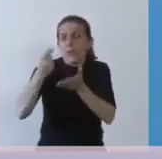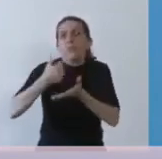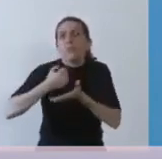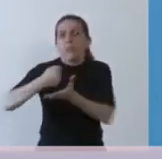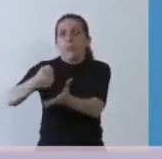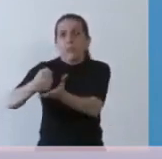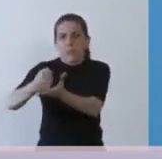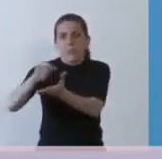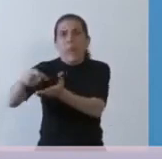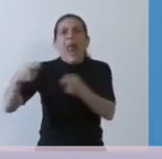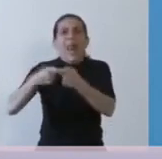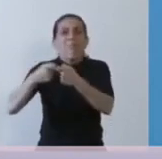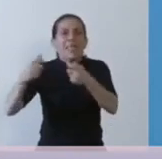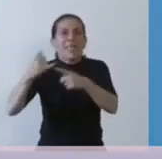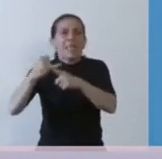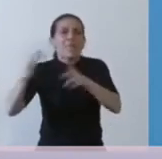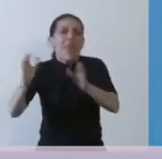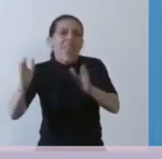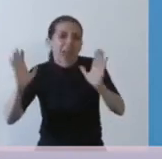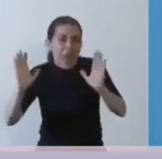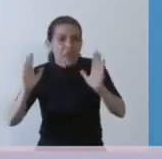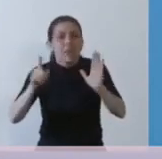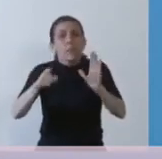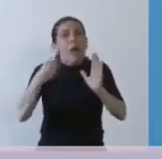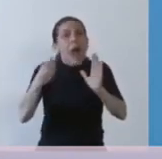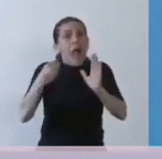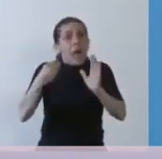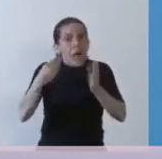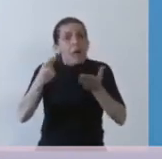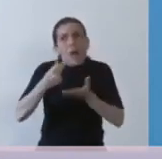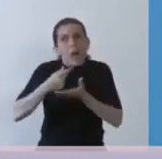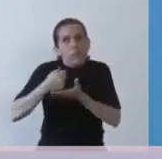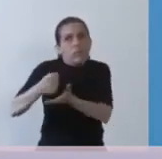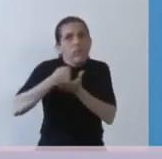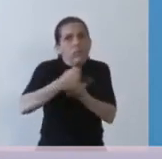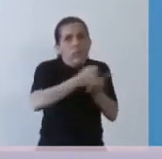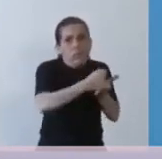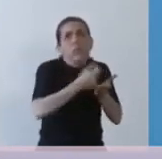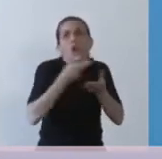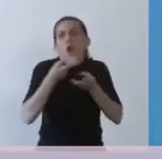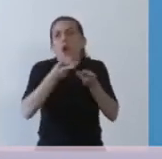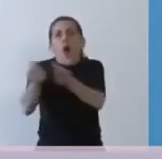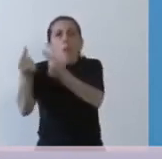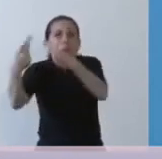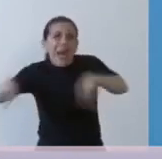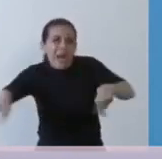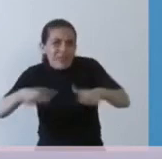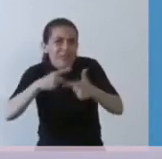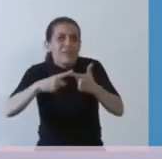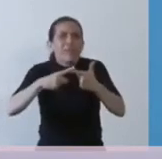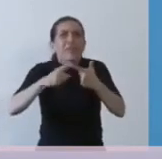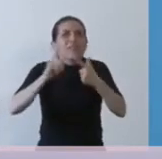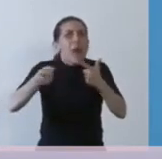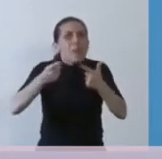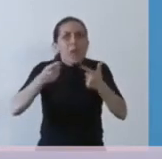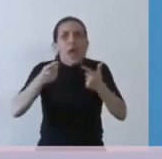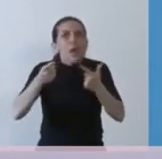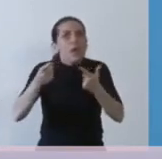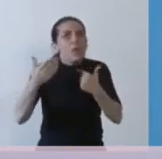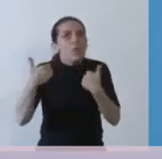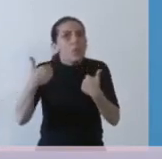pesos destinado fundamentalmente a financiar capital de trabajo compra de insumos y justamente darle la